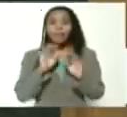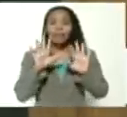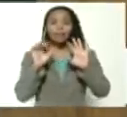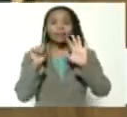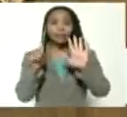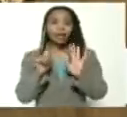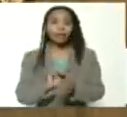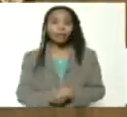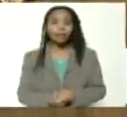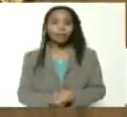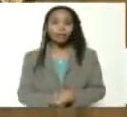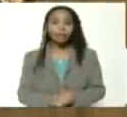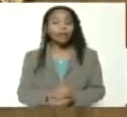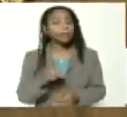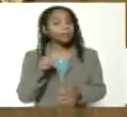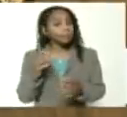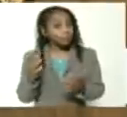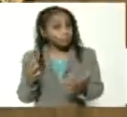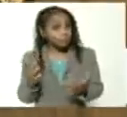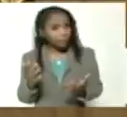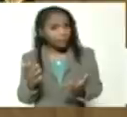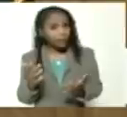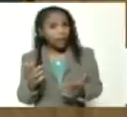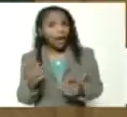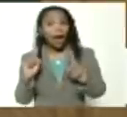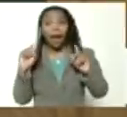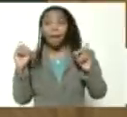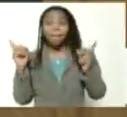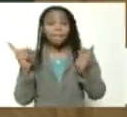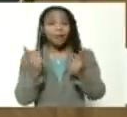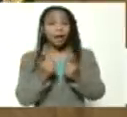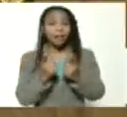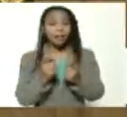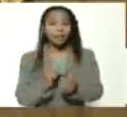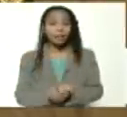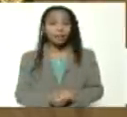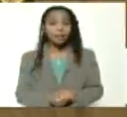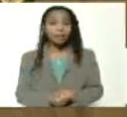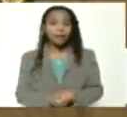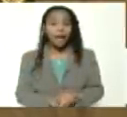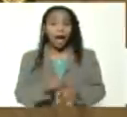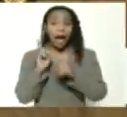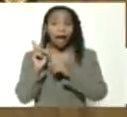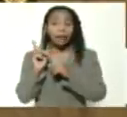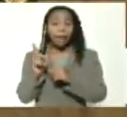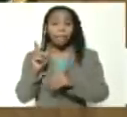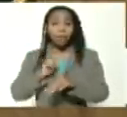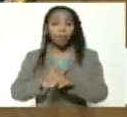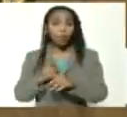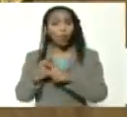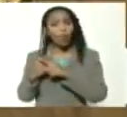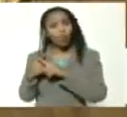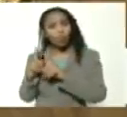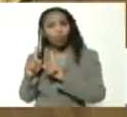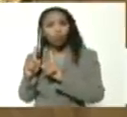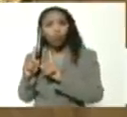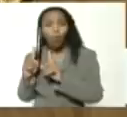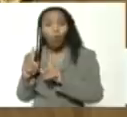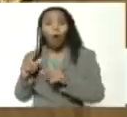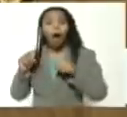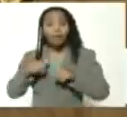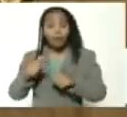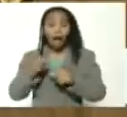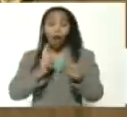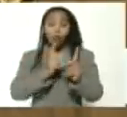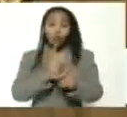2016. Obviamente el ambiente en aquel momento era otro. Aquí hay parlamentarios de oposición